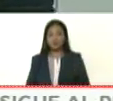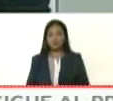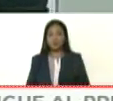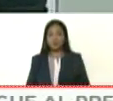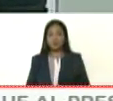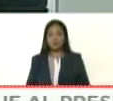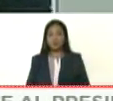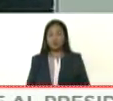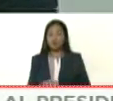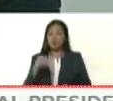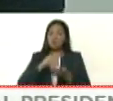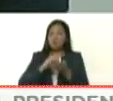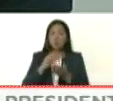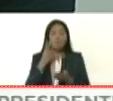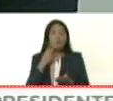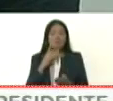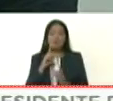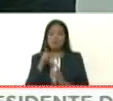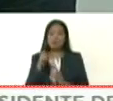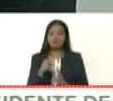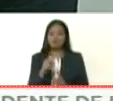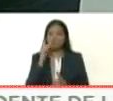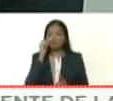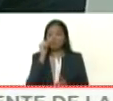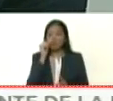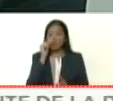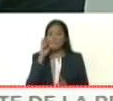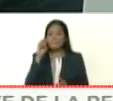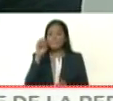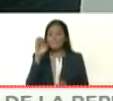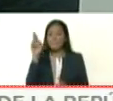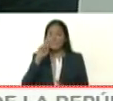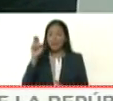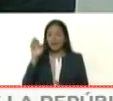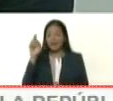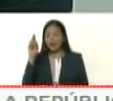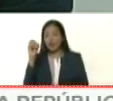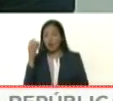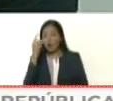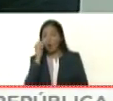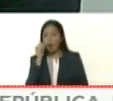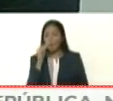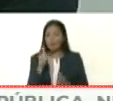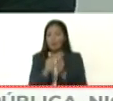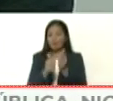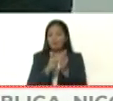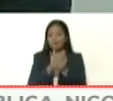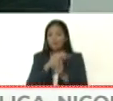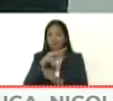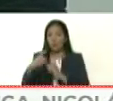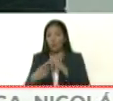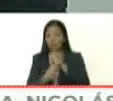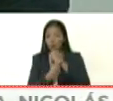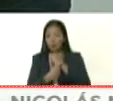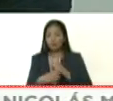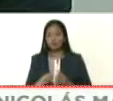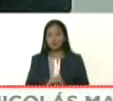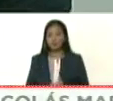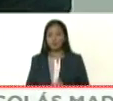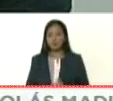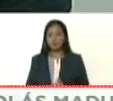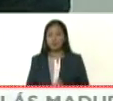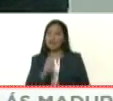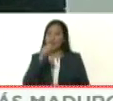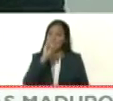determinó que este señor Roberto Marrero, que es la mano derecha de Juan Guaidó,